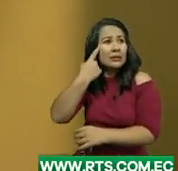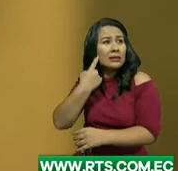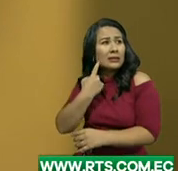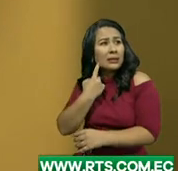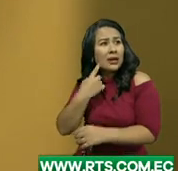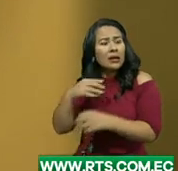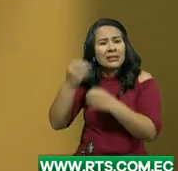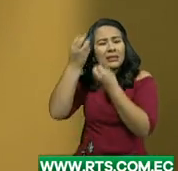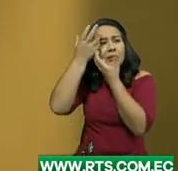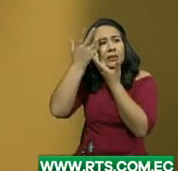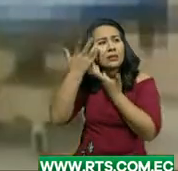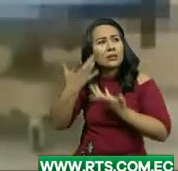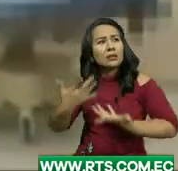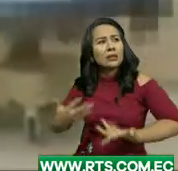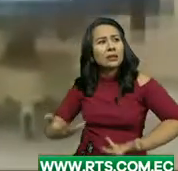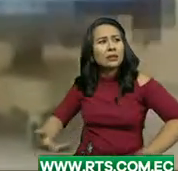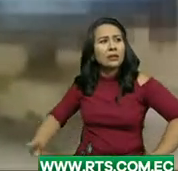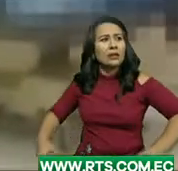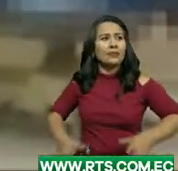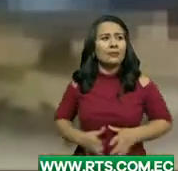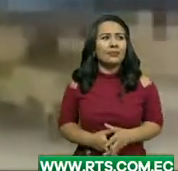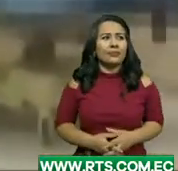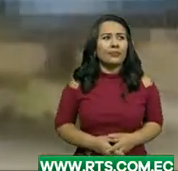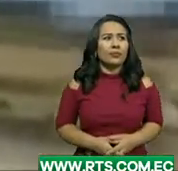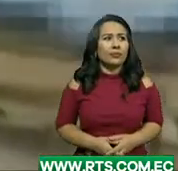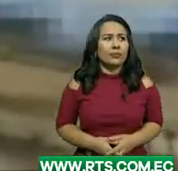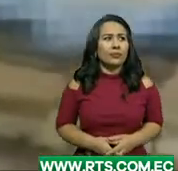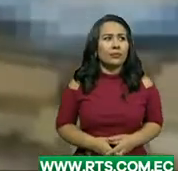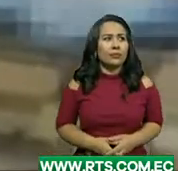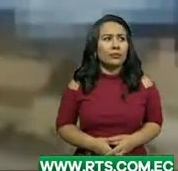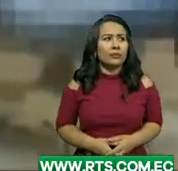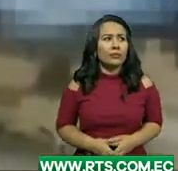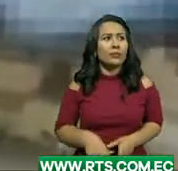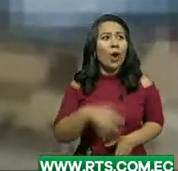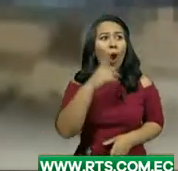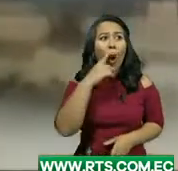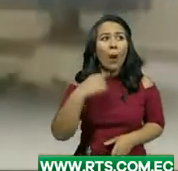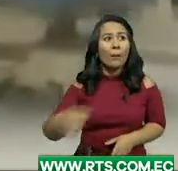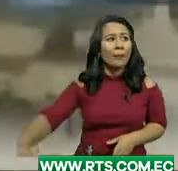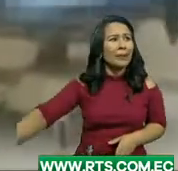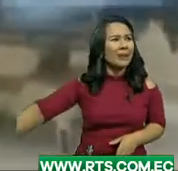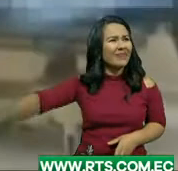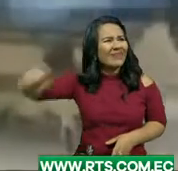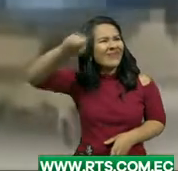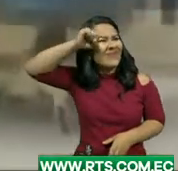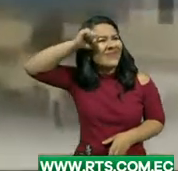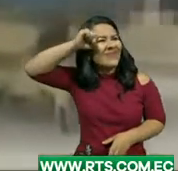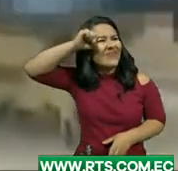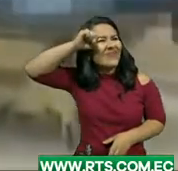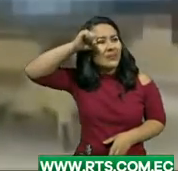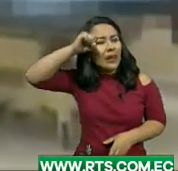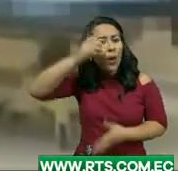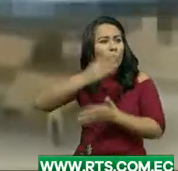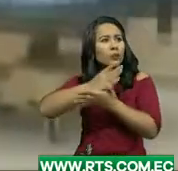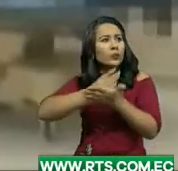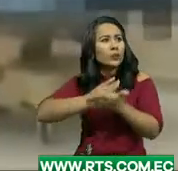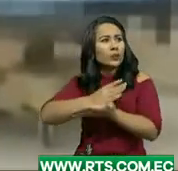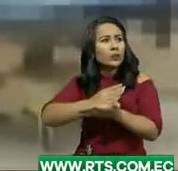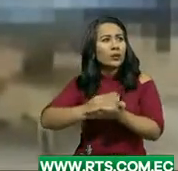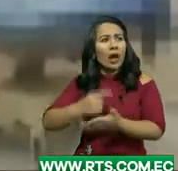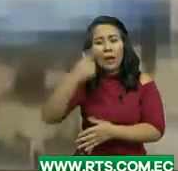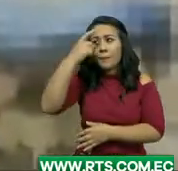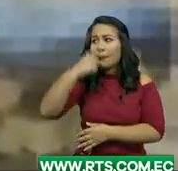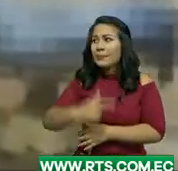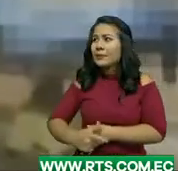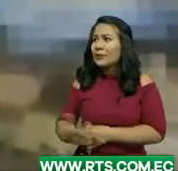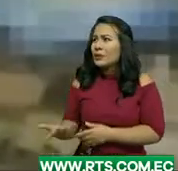de la cabeza fue letal. La delincuencia mata a una persona que no le hace daño a nadie, no le ha hecho daño